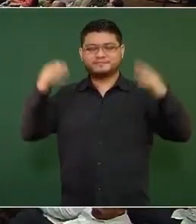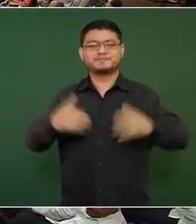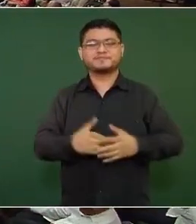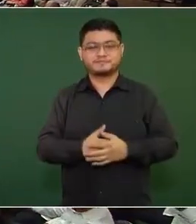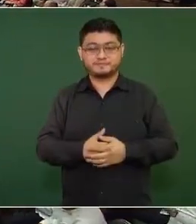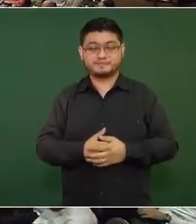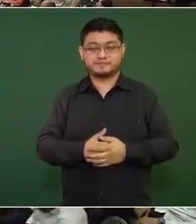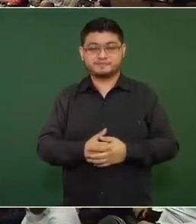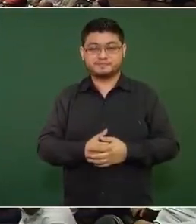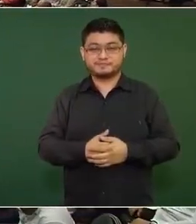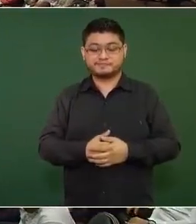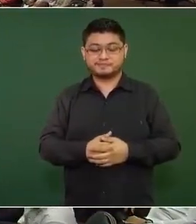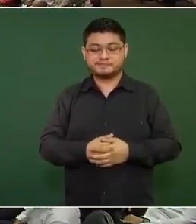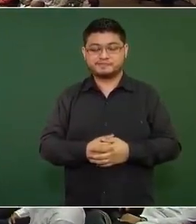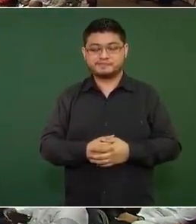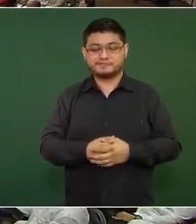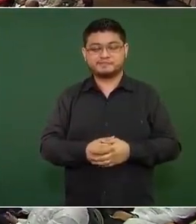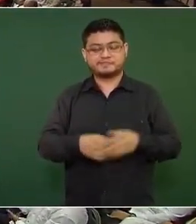Mientras